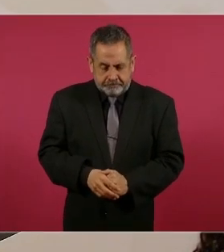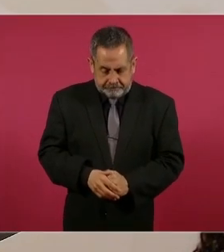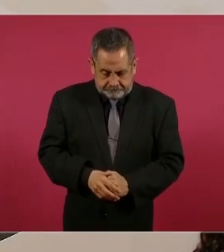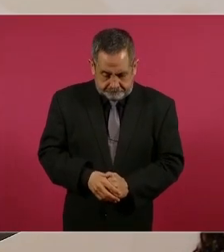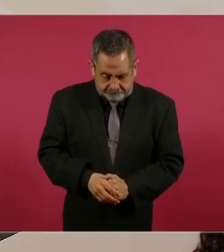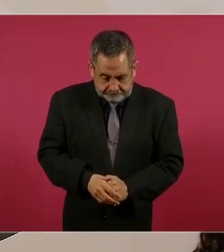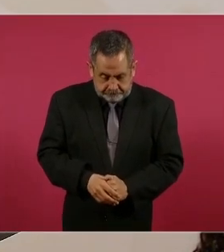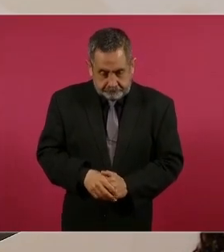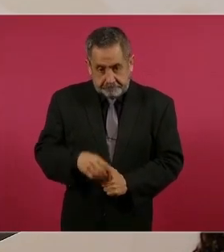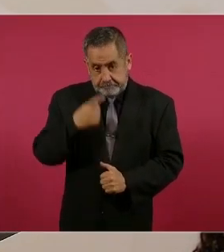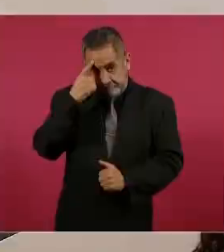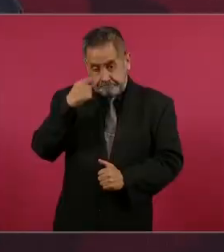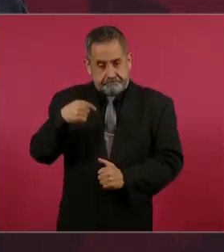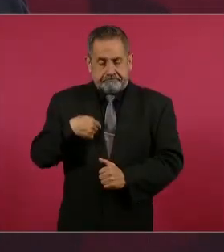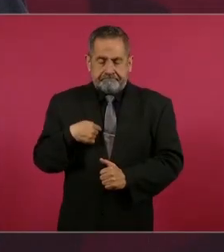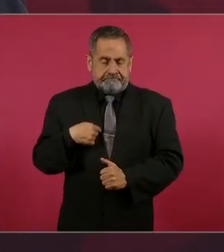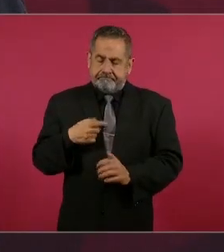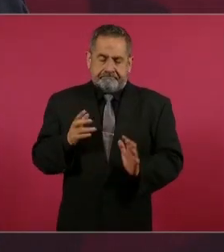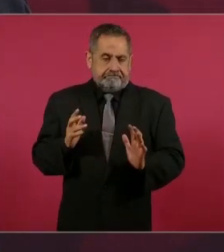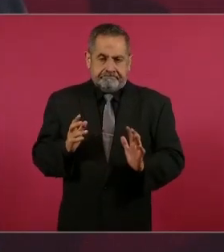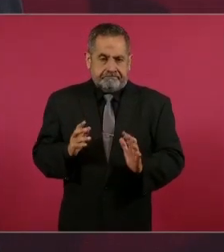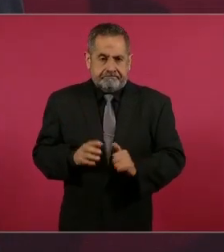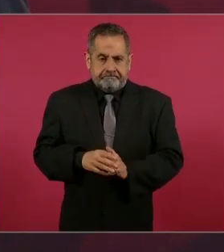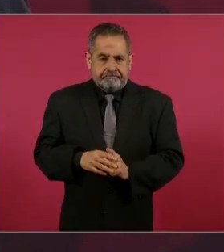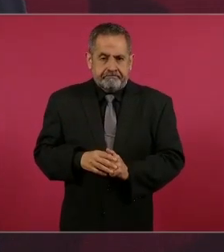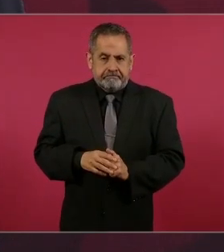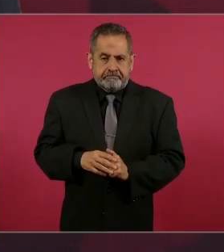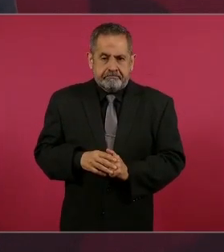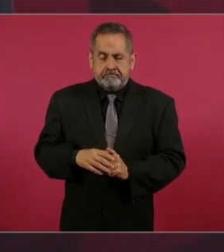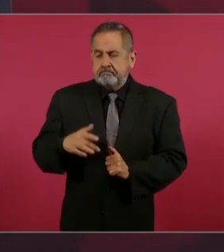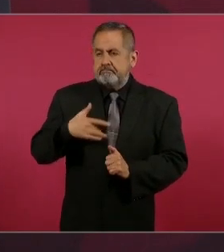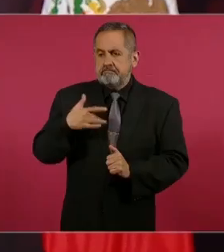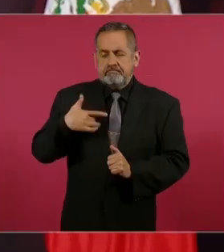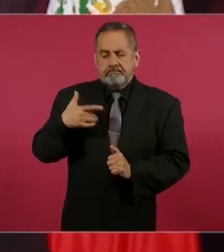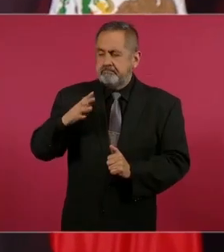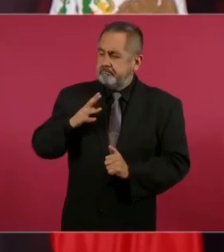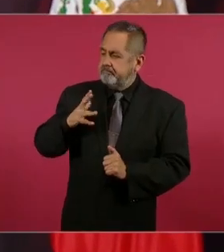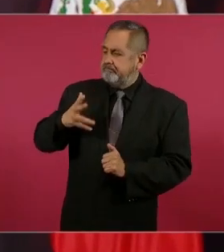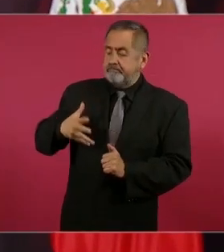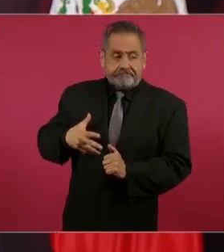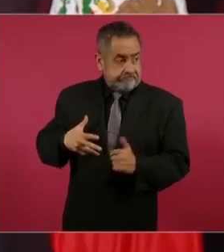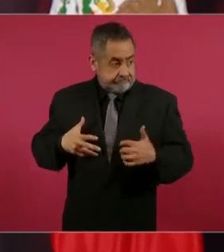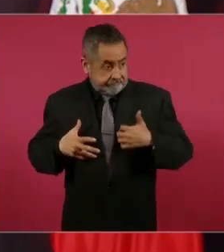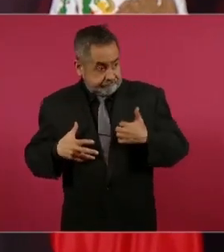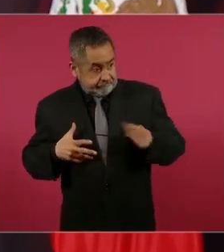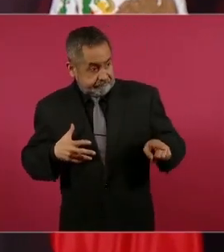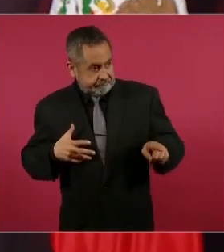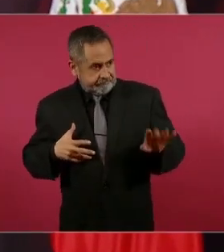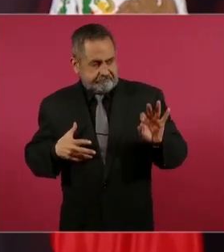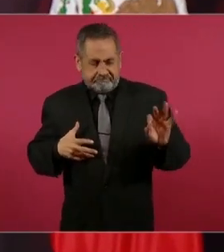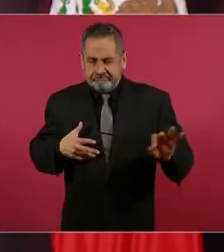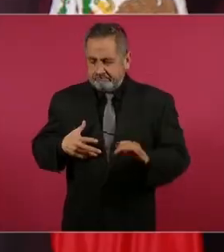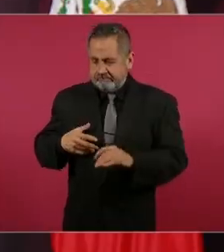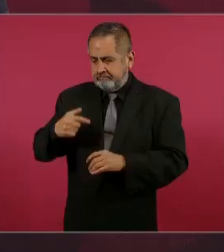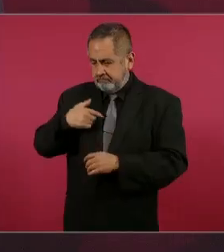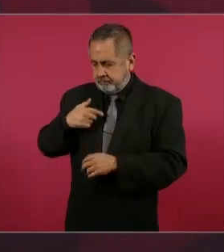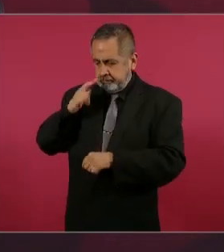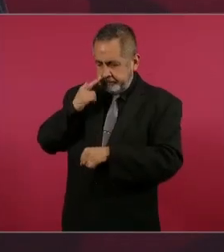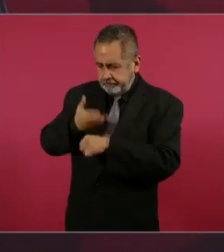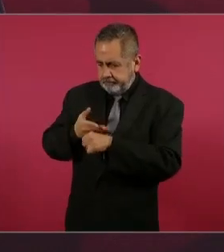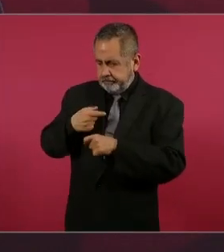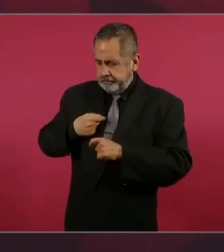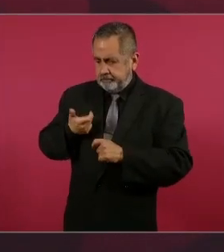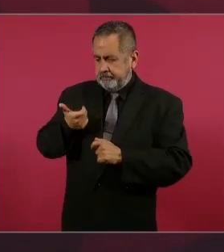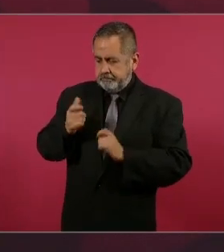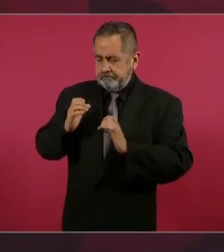Pero para mí es pues un motivo de orgullo el poder decir, porque además hay